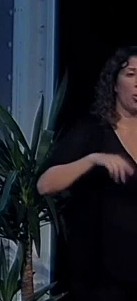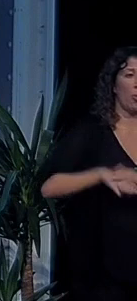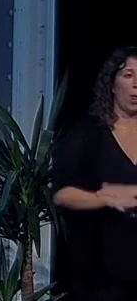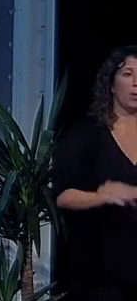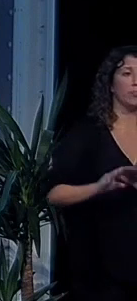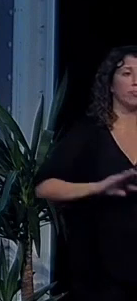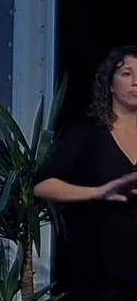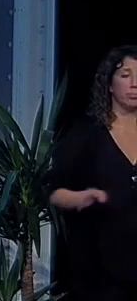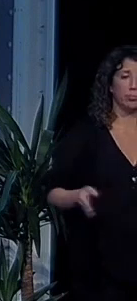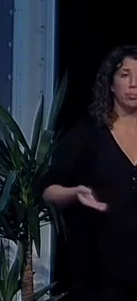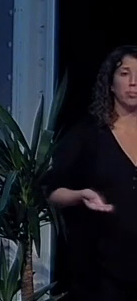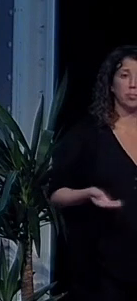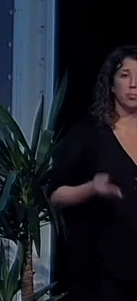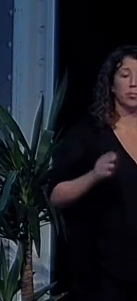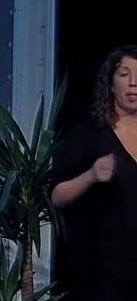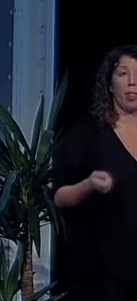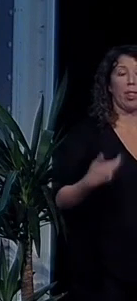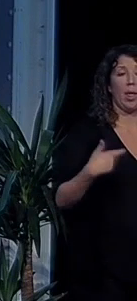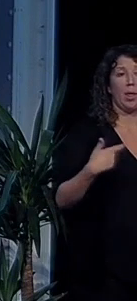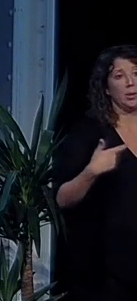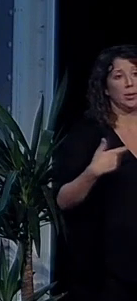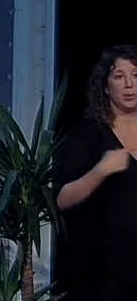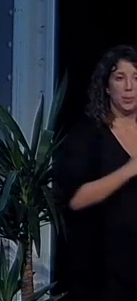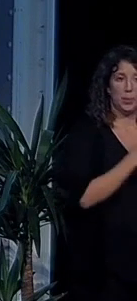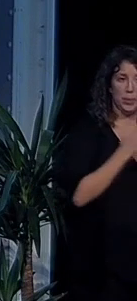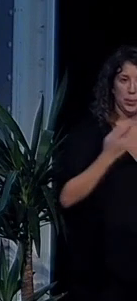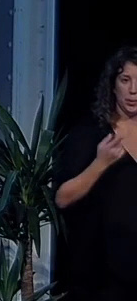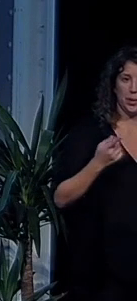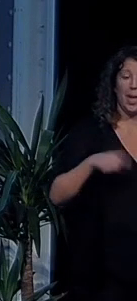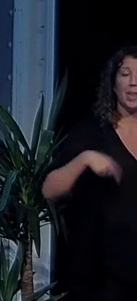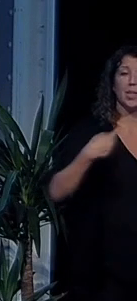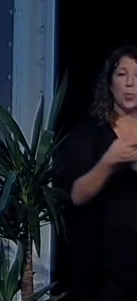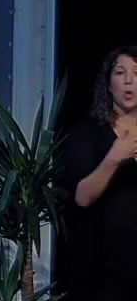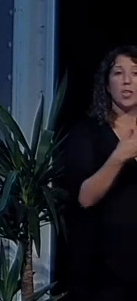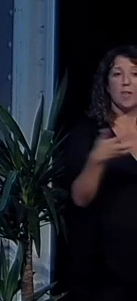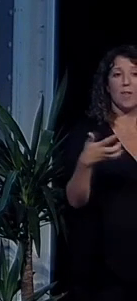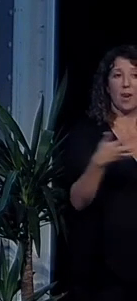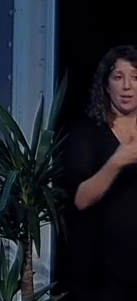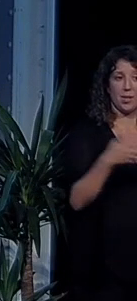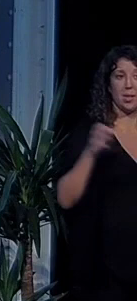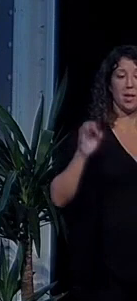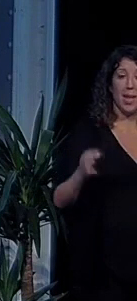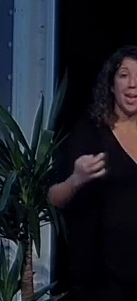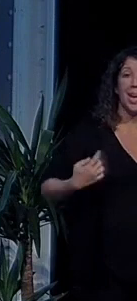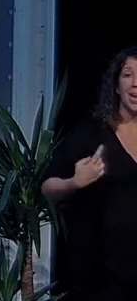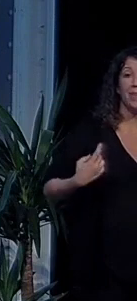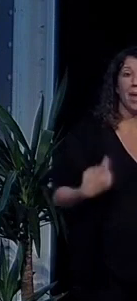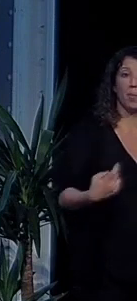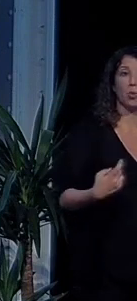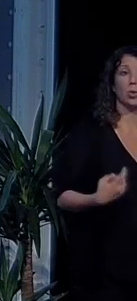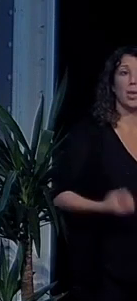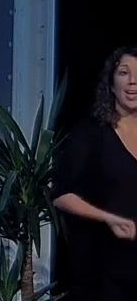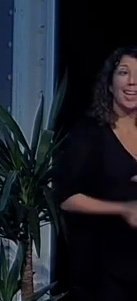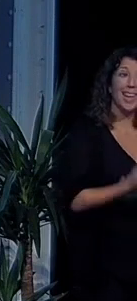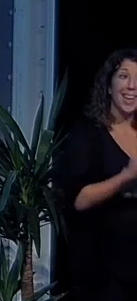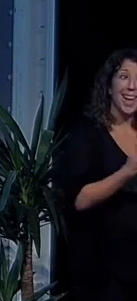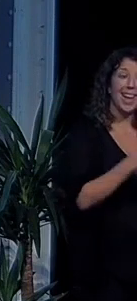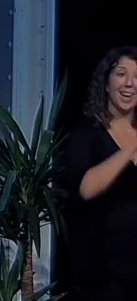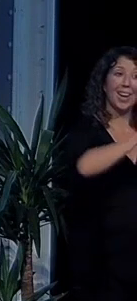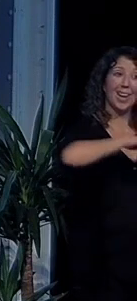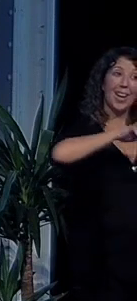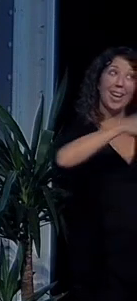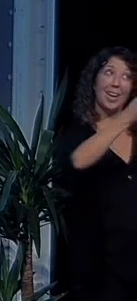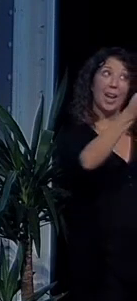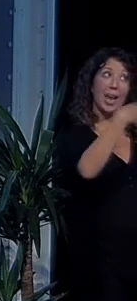mí siempre me pone muy de los nervios. Y luego la frase típica de que necesitamos construir relato feminista